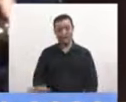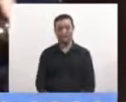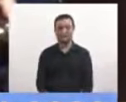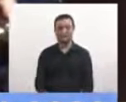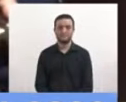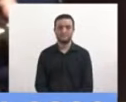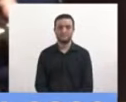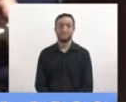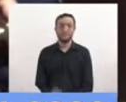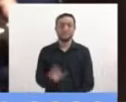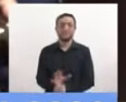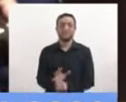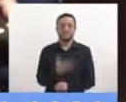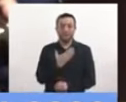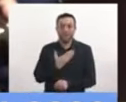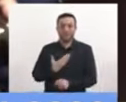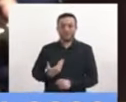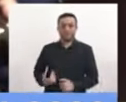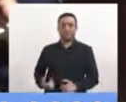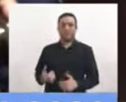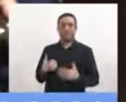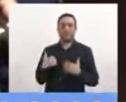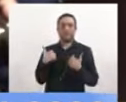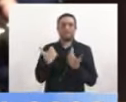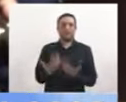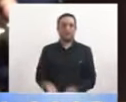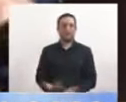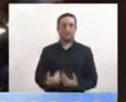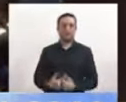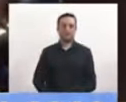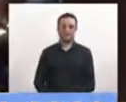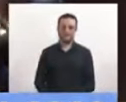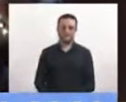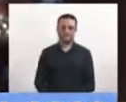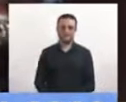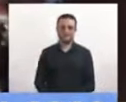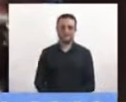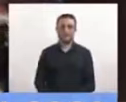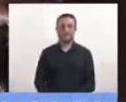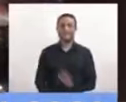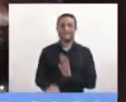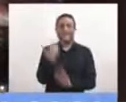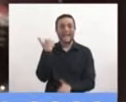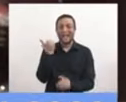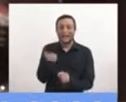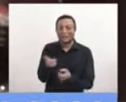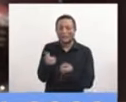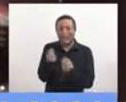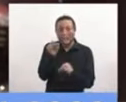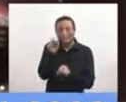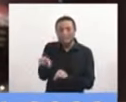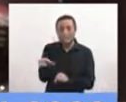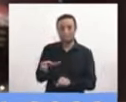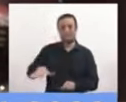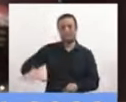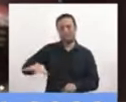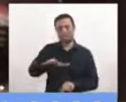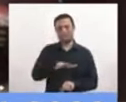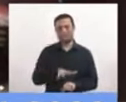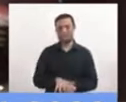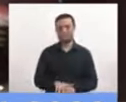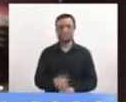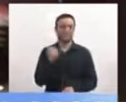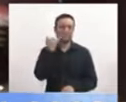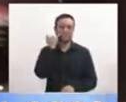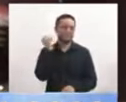un incentivo, un estímulo, un objetivo personal, partidario, como lo quieran poner, es para someterlo. Y eso ya pasó, ya lo